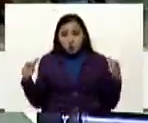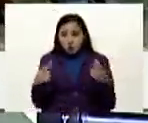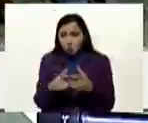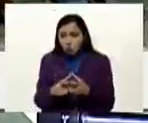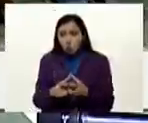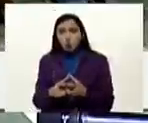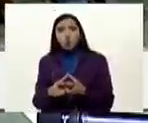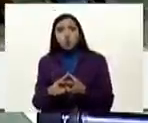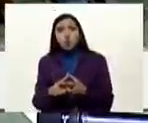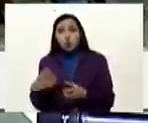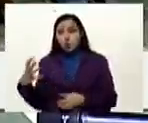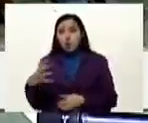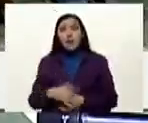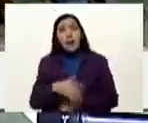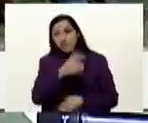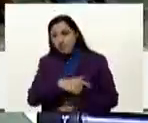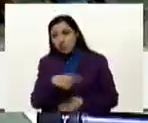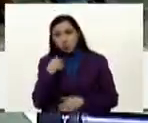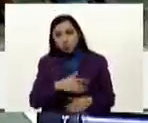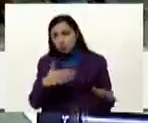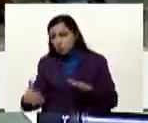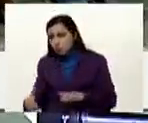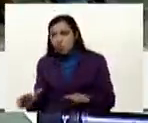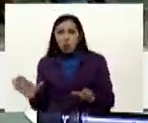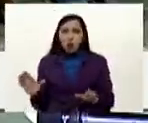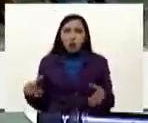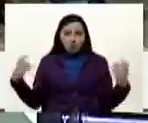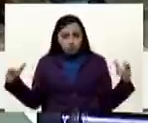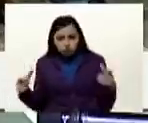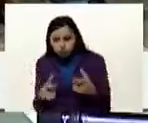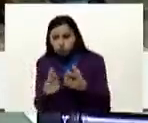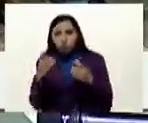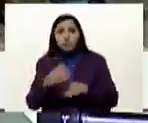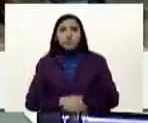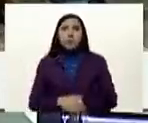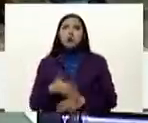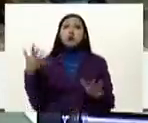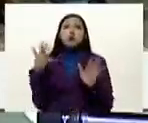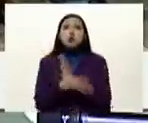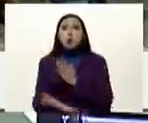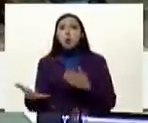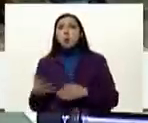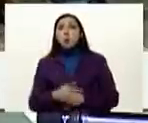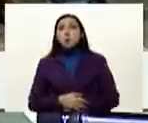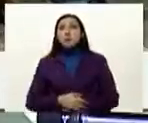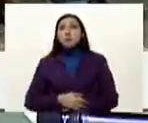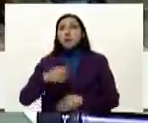de hospitalización o muerte. Se trata del molnupiravir.